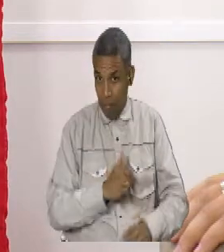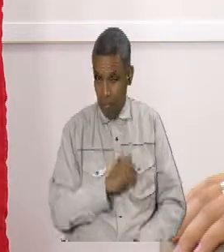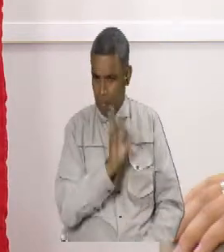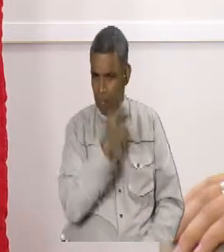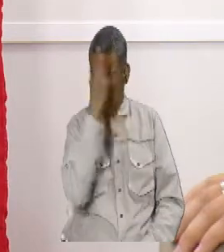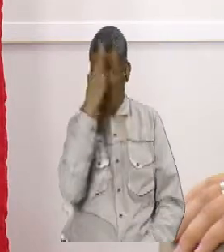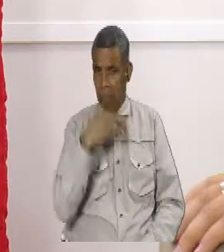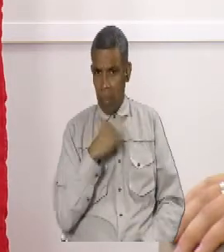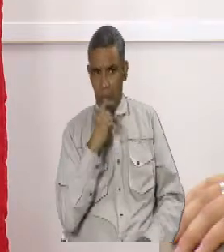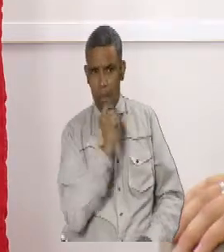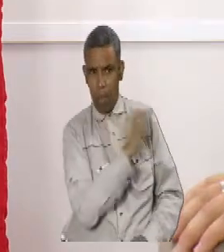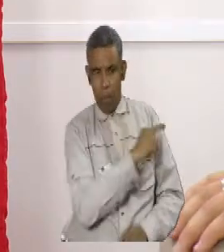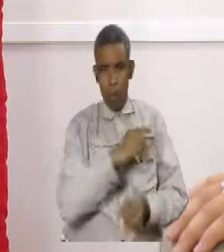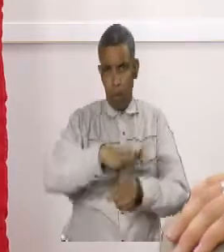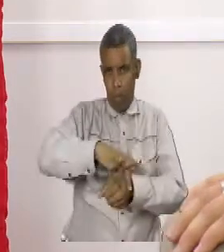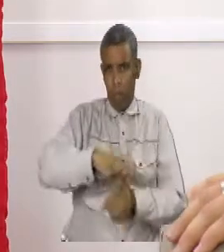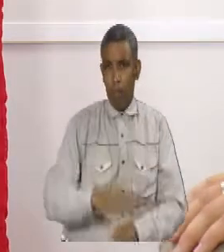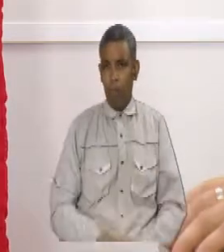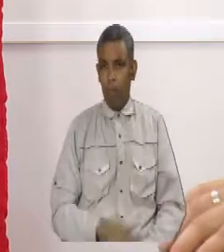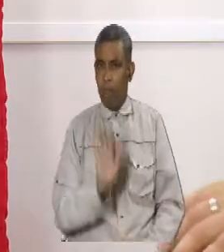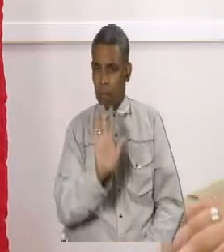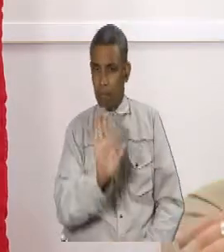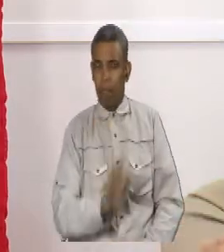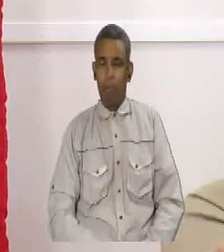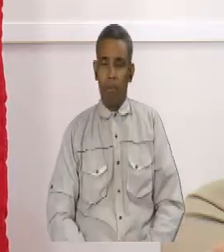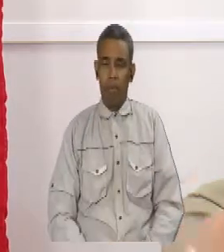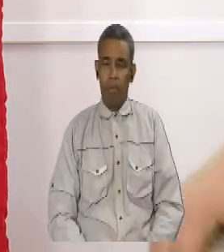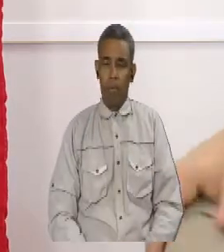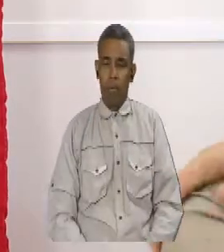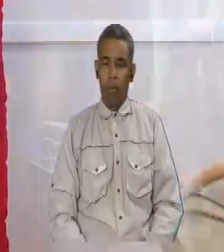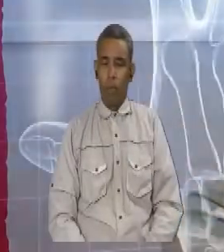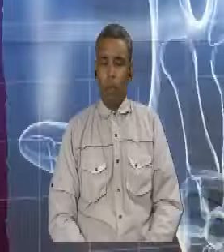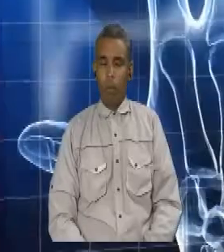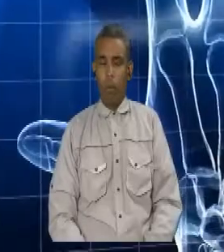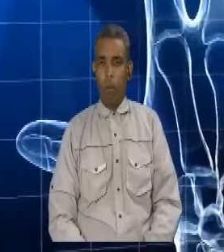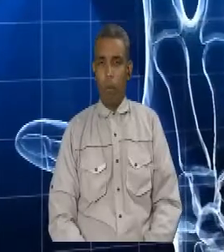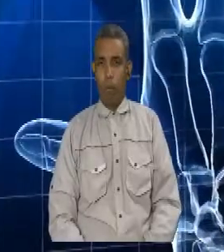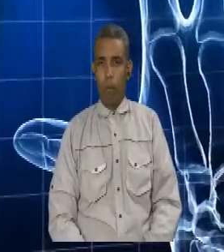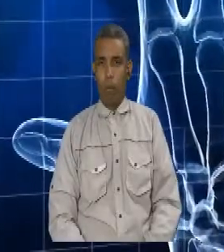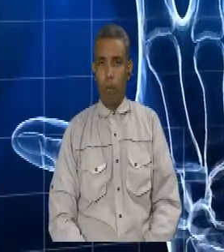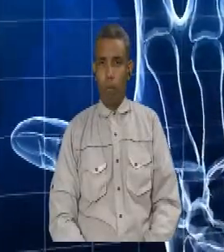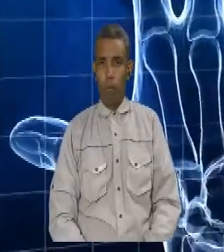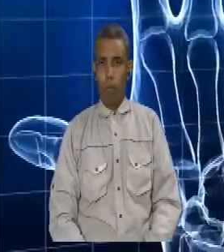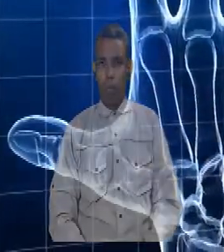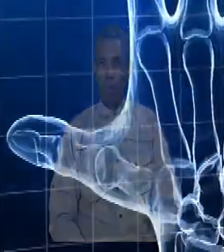junto al doctor las vamos a estar resolviendo. Bueno, pausa comercial y ya regresamos.